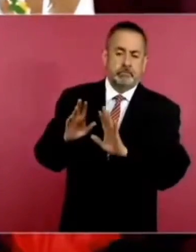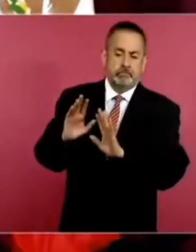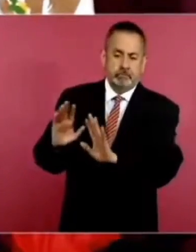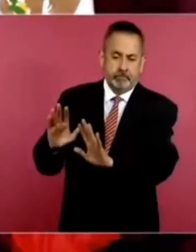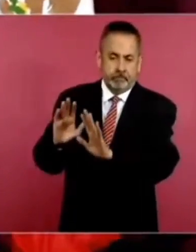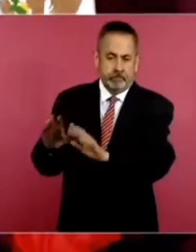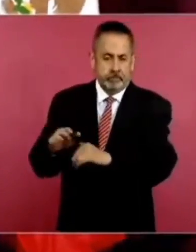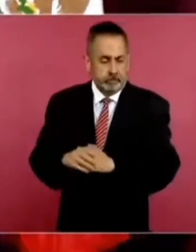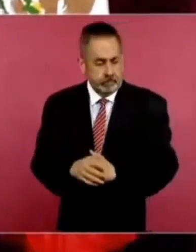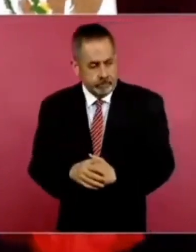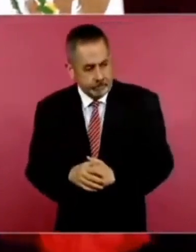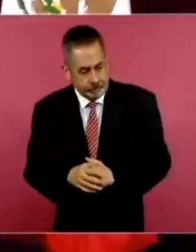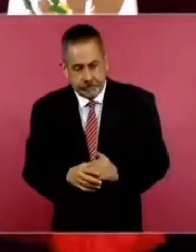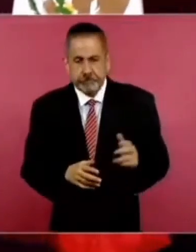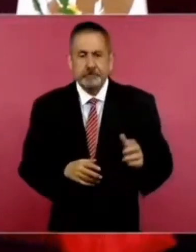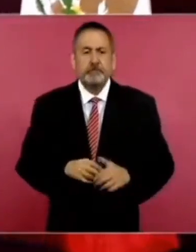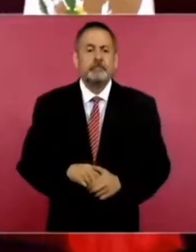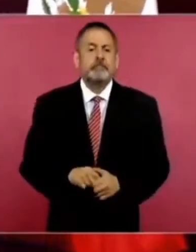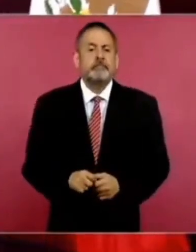aunque hace poco